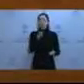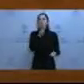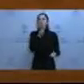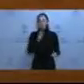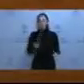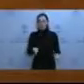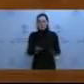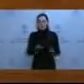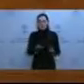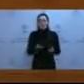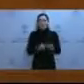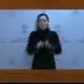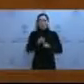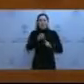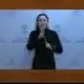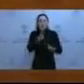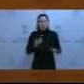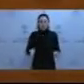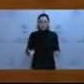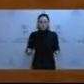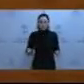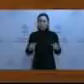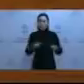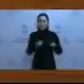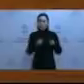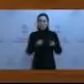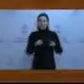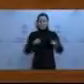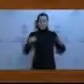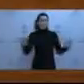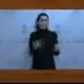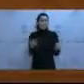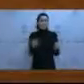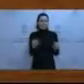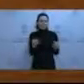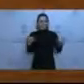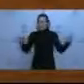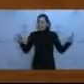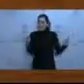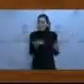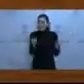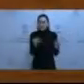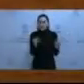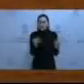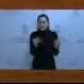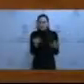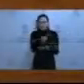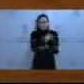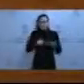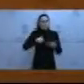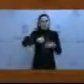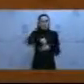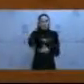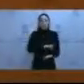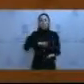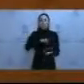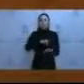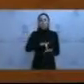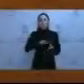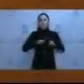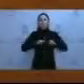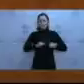¿Cómo se va a solucionar? Ustedes tienen que garantizar, señora consejera, que las decisiones de futuro que se tomen al respecto de esta